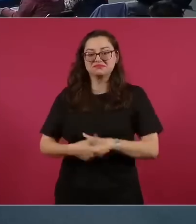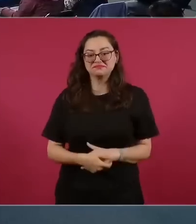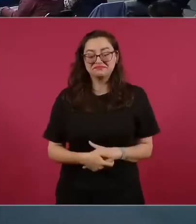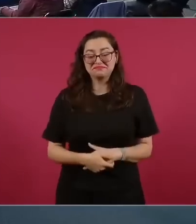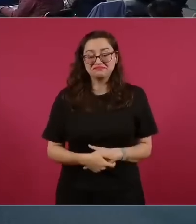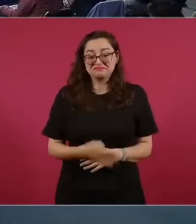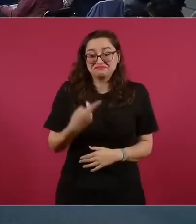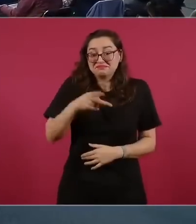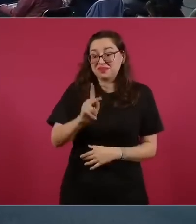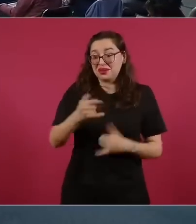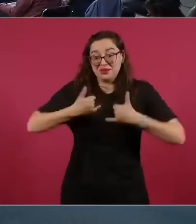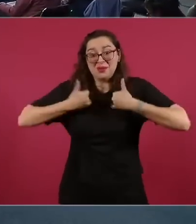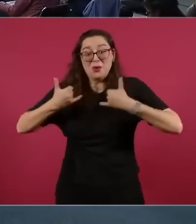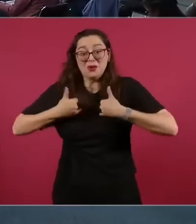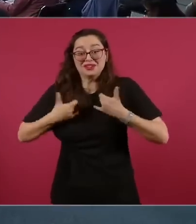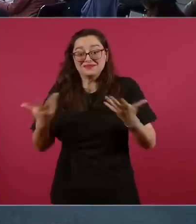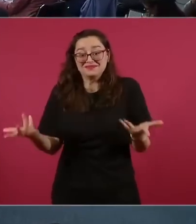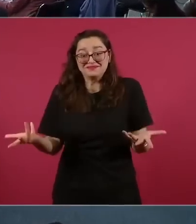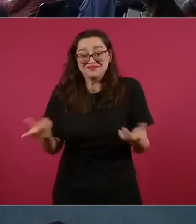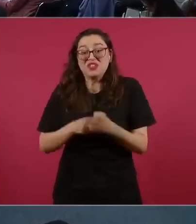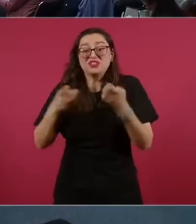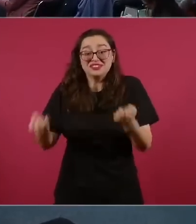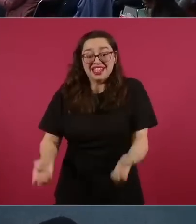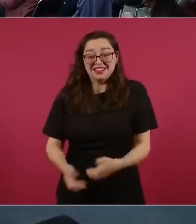saber dónde están los jóvenes.